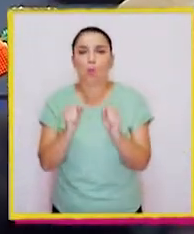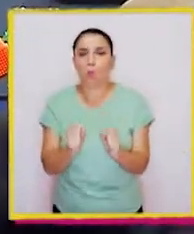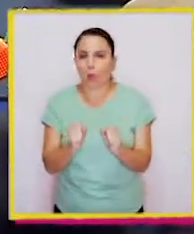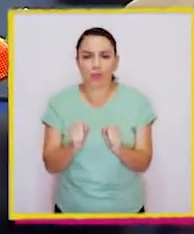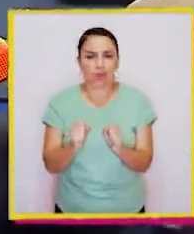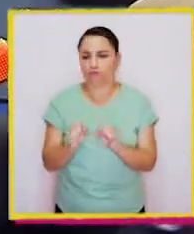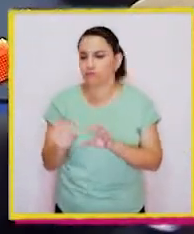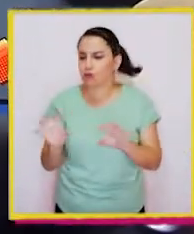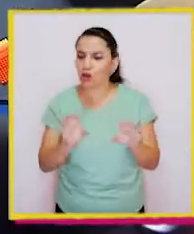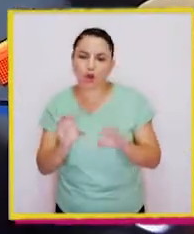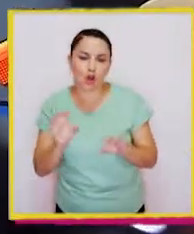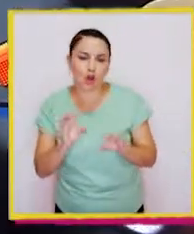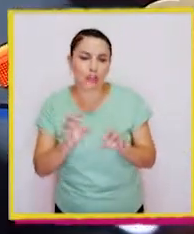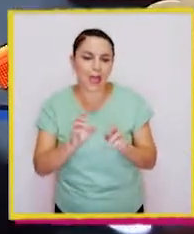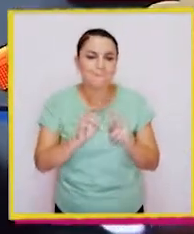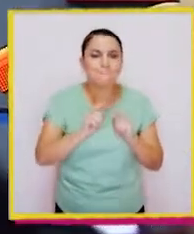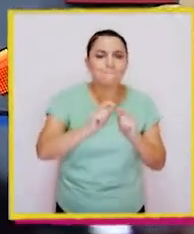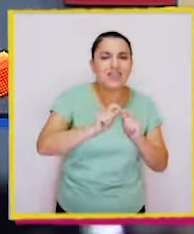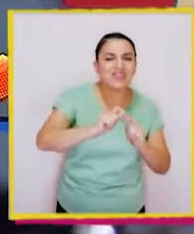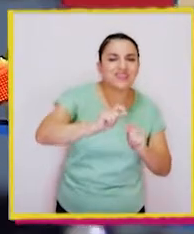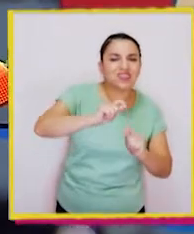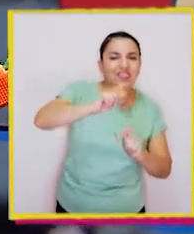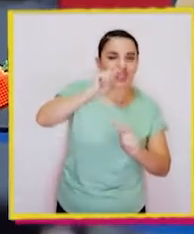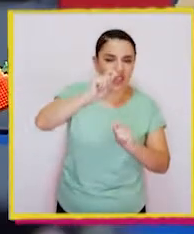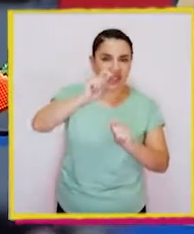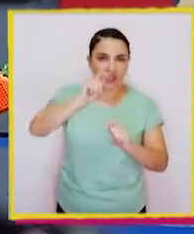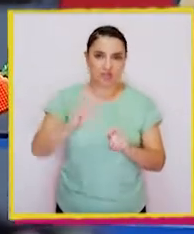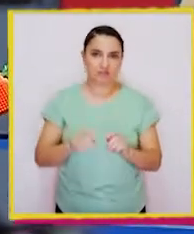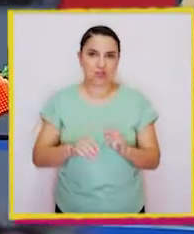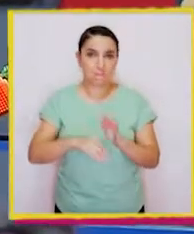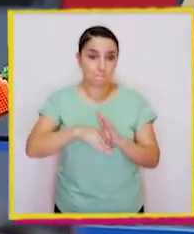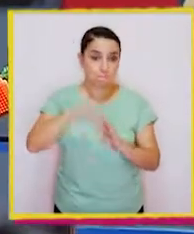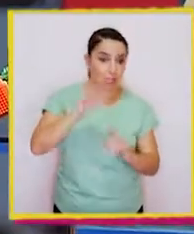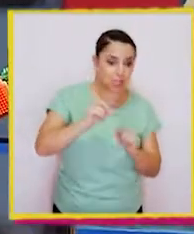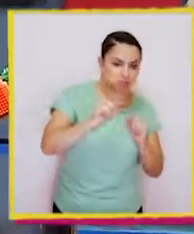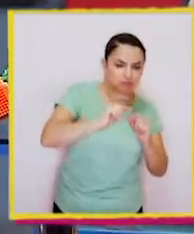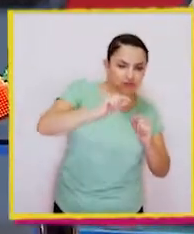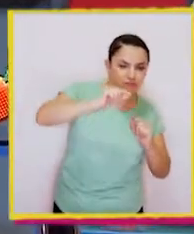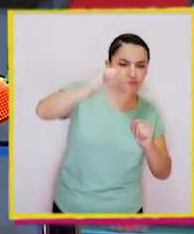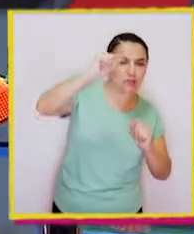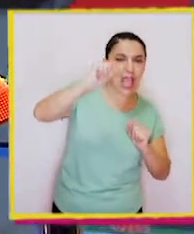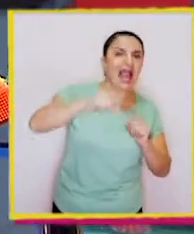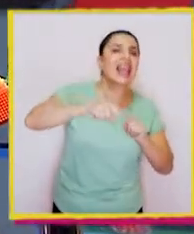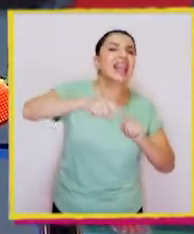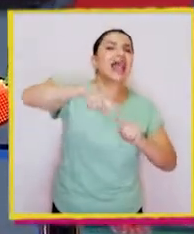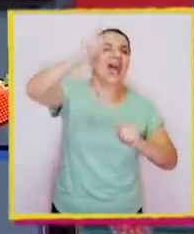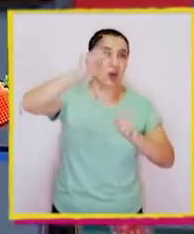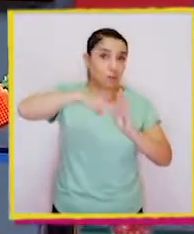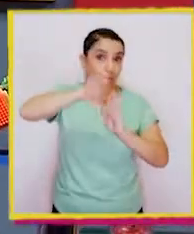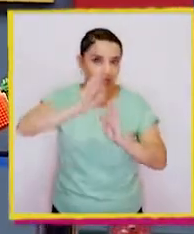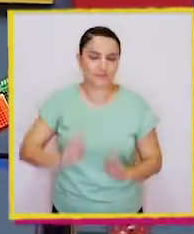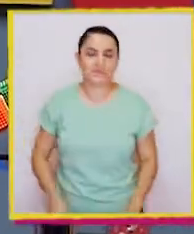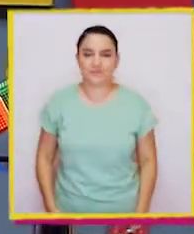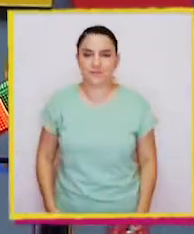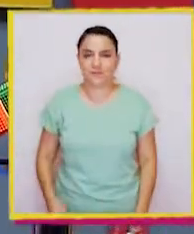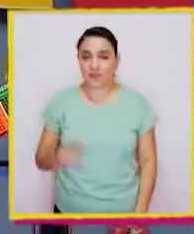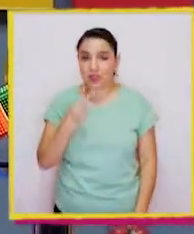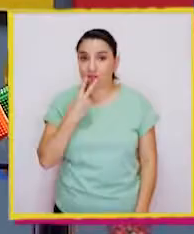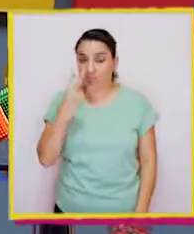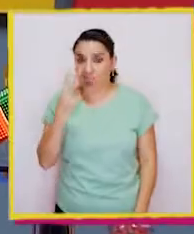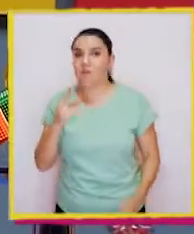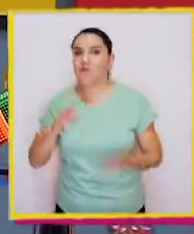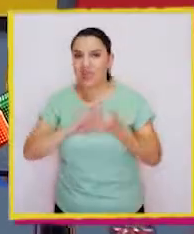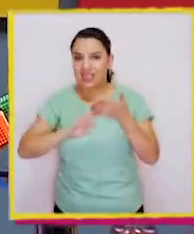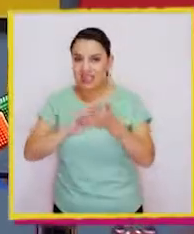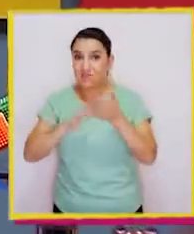puedo usar cualquier objeto y medir con él. El que tenga más objetos es el más largo. A ver, veamos un